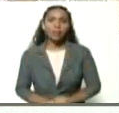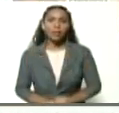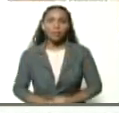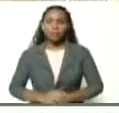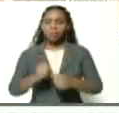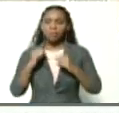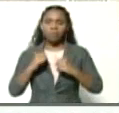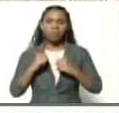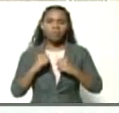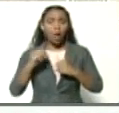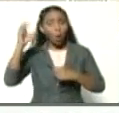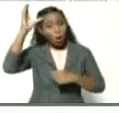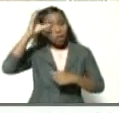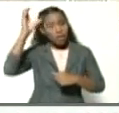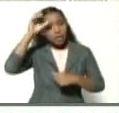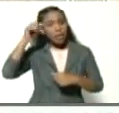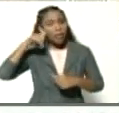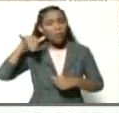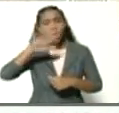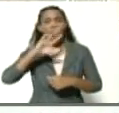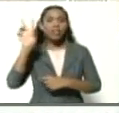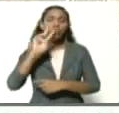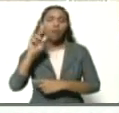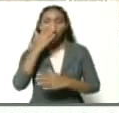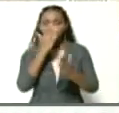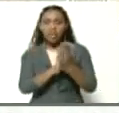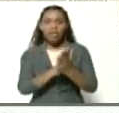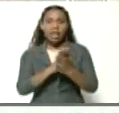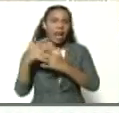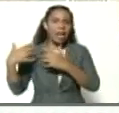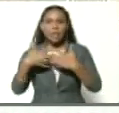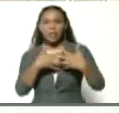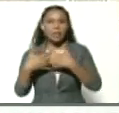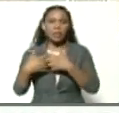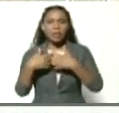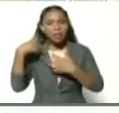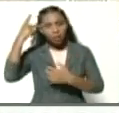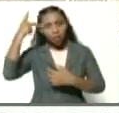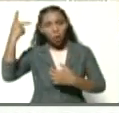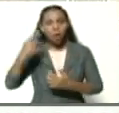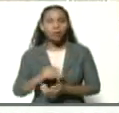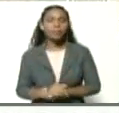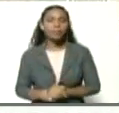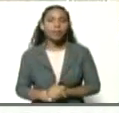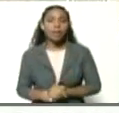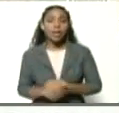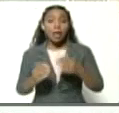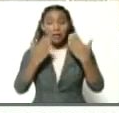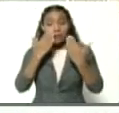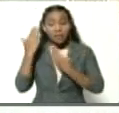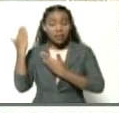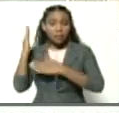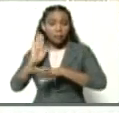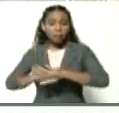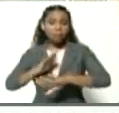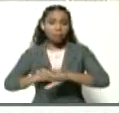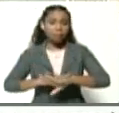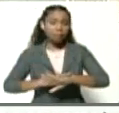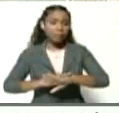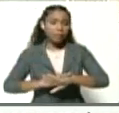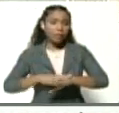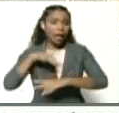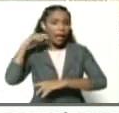Inconmovible es la conciencia del pueblo de Venezuela frente a la guerra psicológica. Fíjense lo que ha pasado en